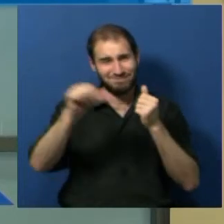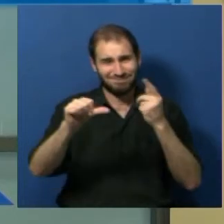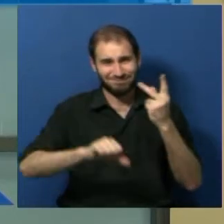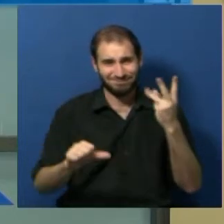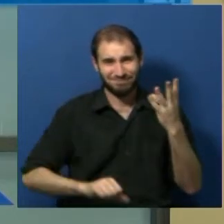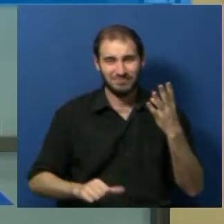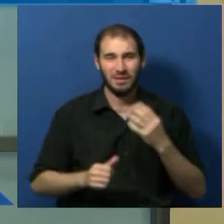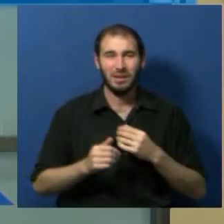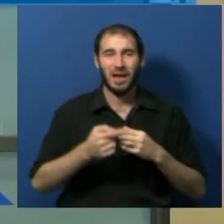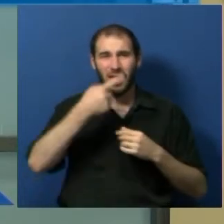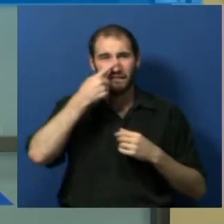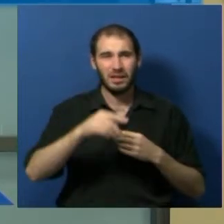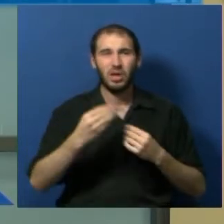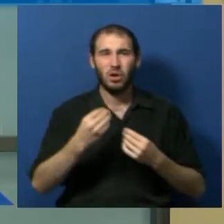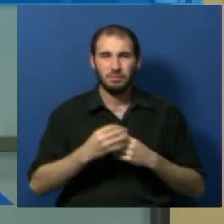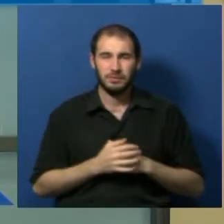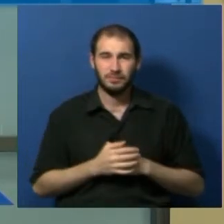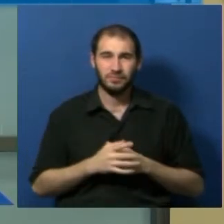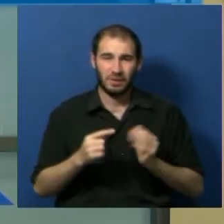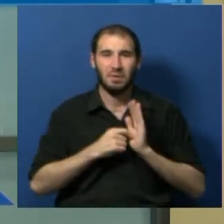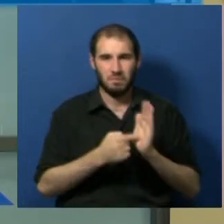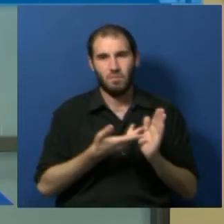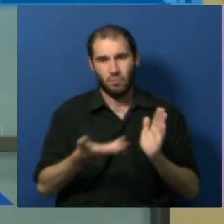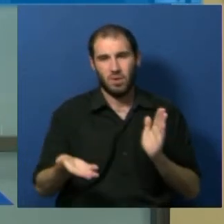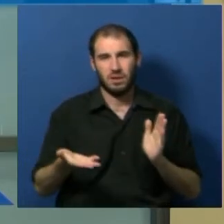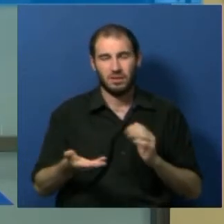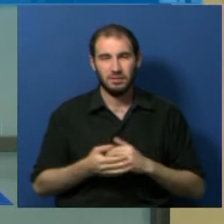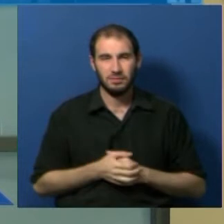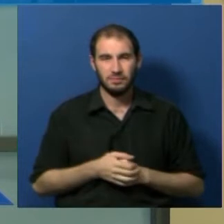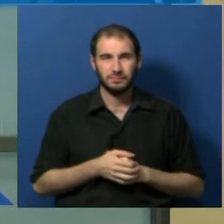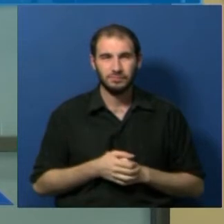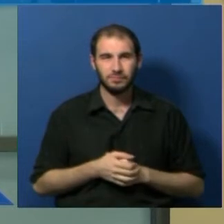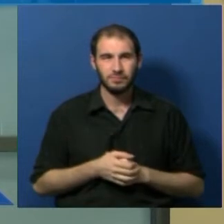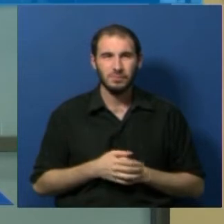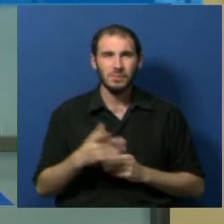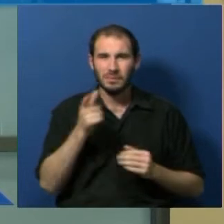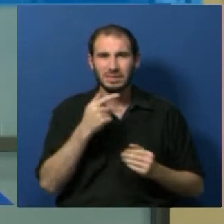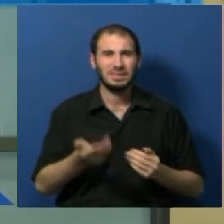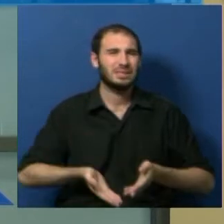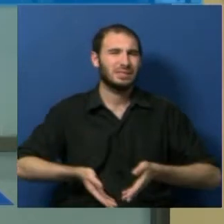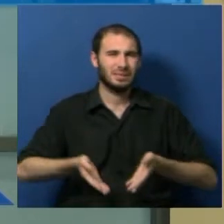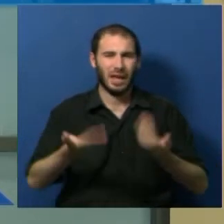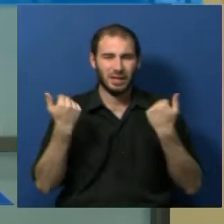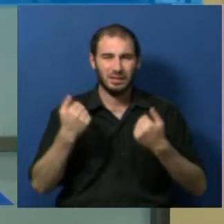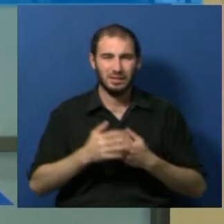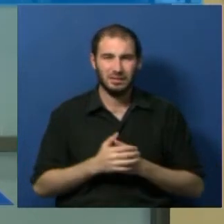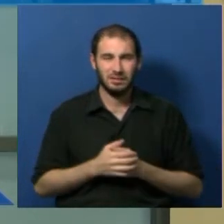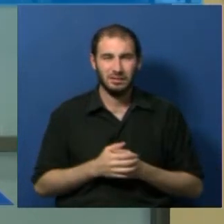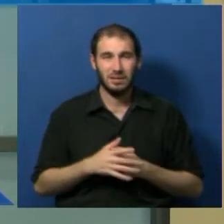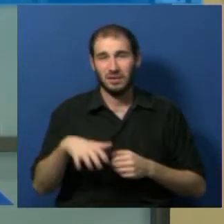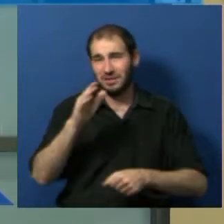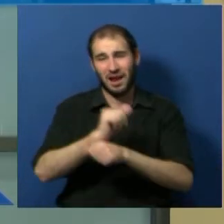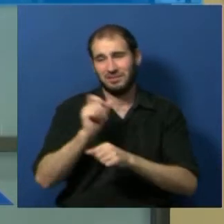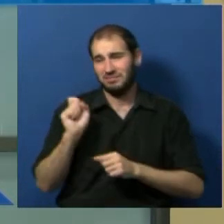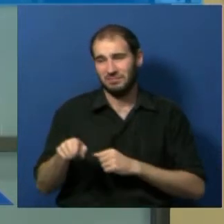acumulados terminan quedando en evidencia de manera despojada en las